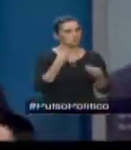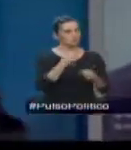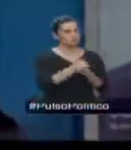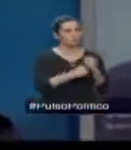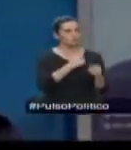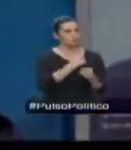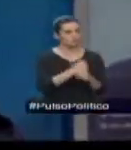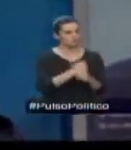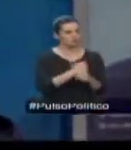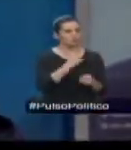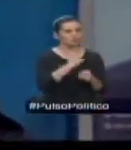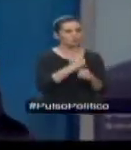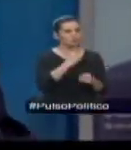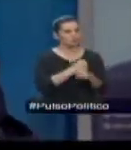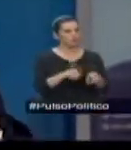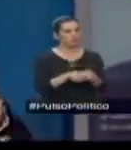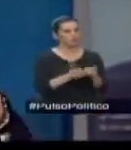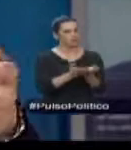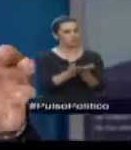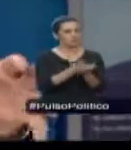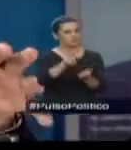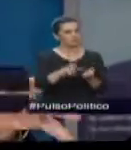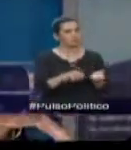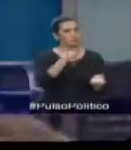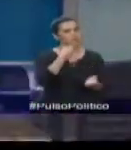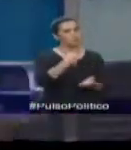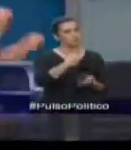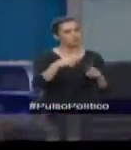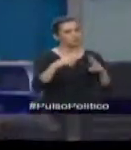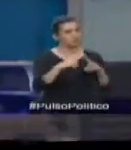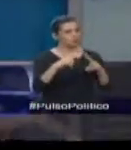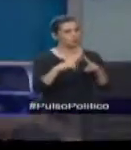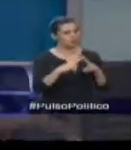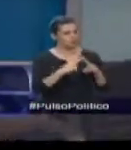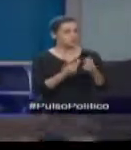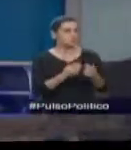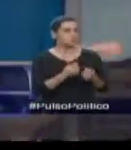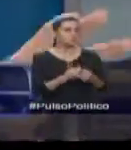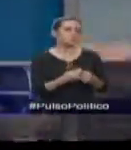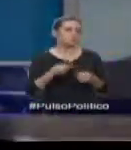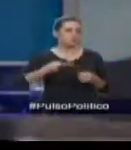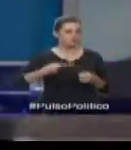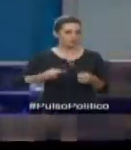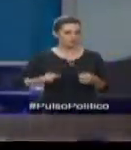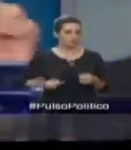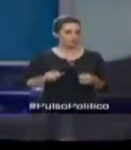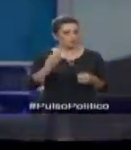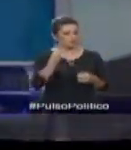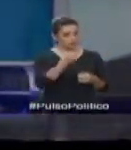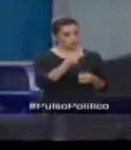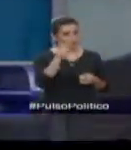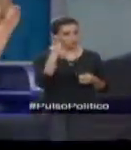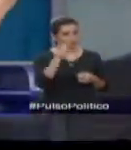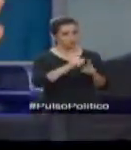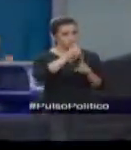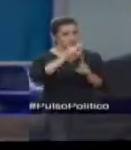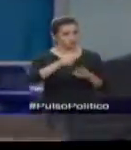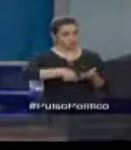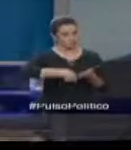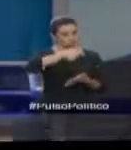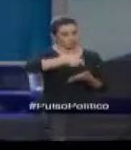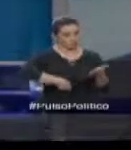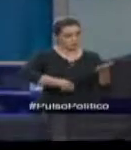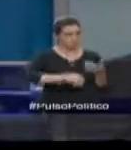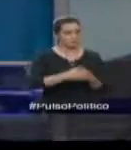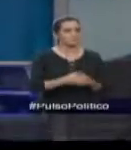estaba inmerso en la función pública de esta manera que conozco muy de cerca las particularidades de estos dos sistemas de contratación tanto la